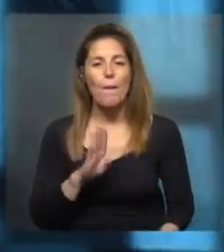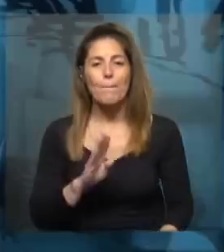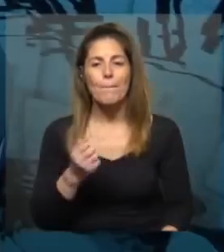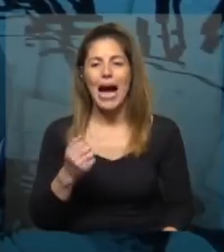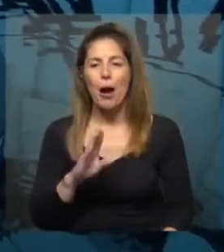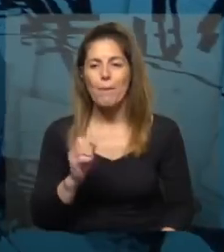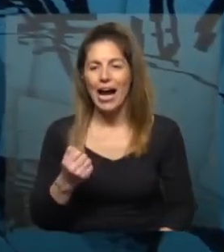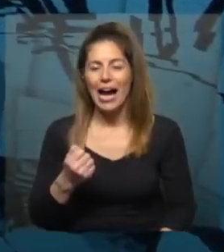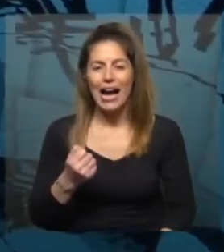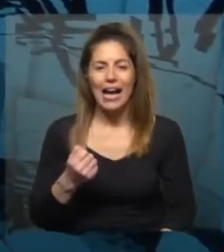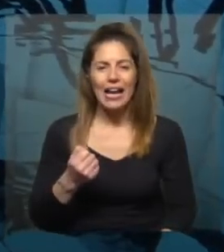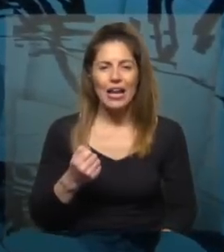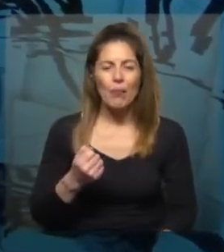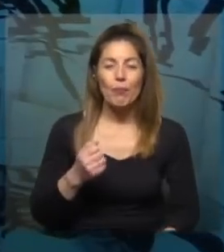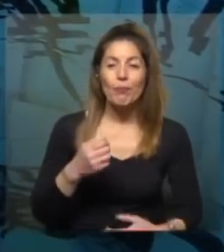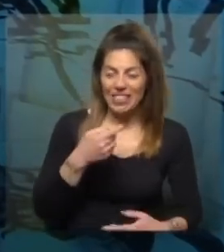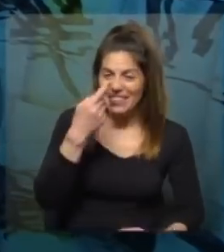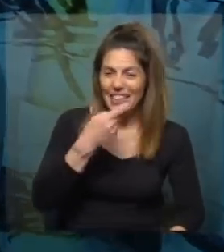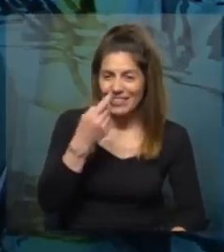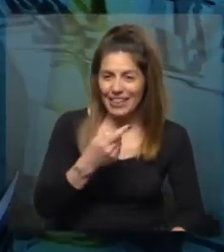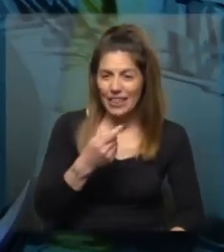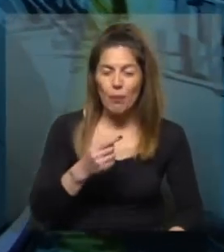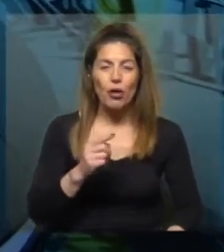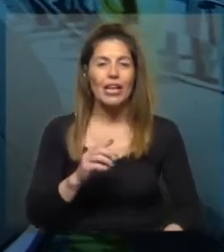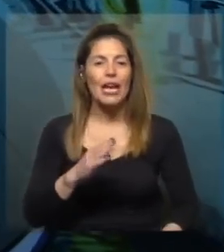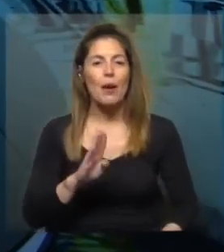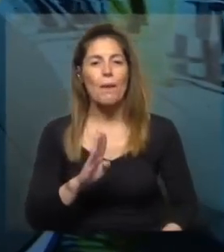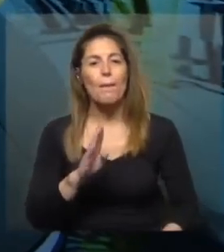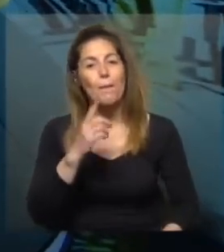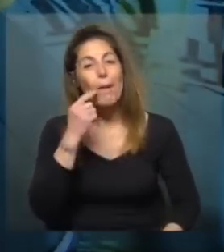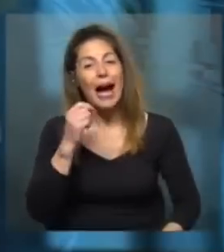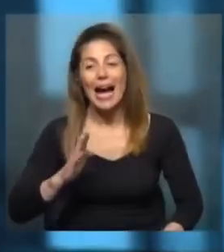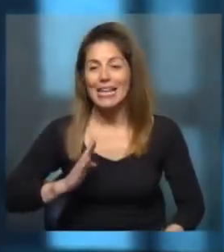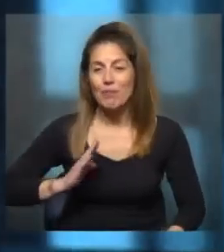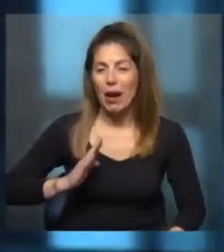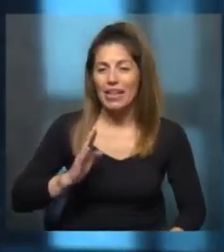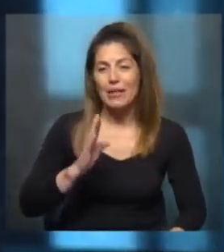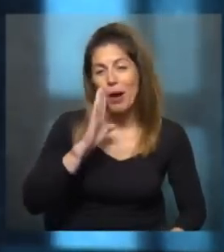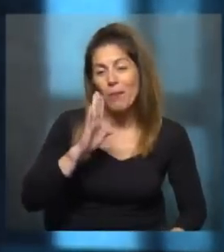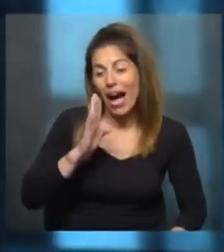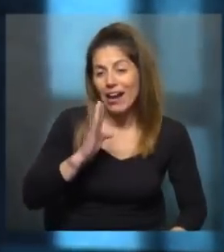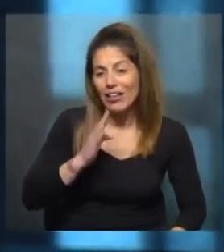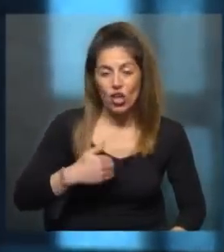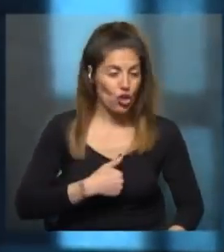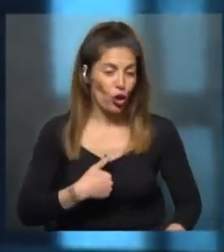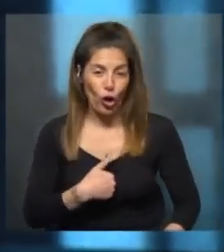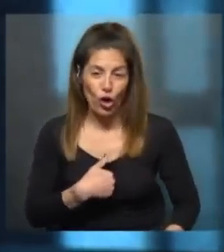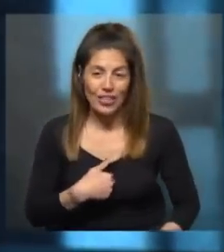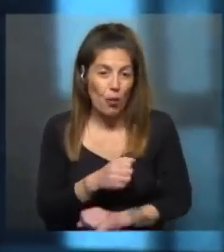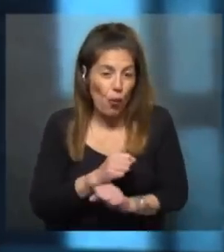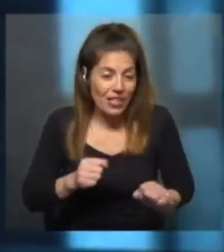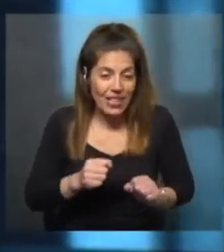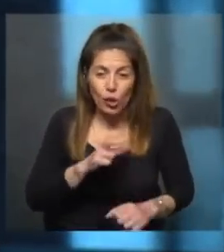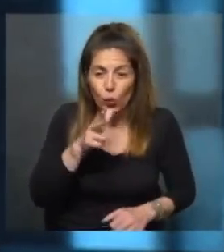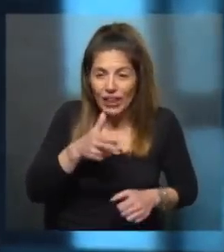Porque papá y mamá son funciones son roles puede ser tu hijo biológico puede